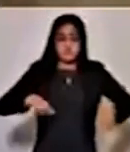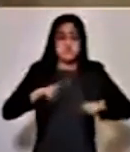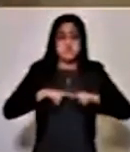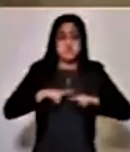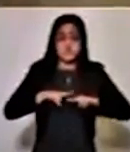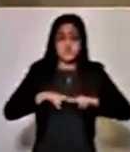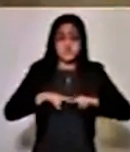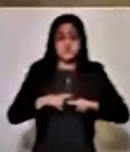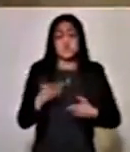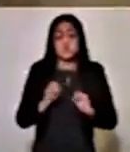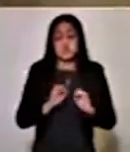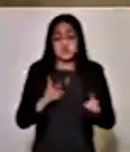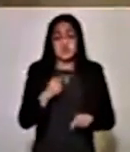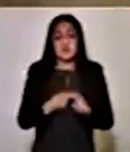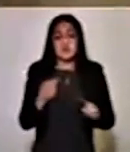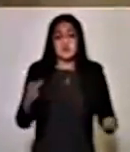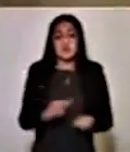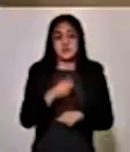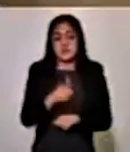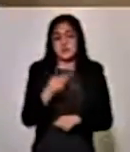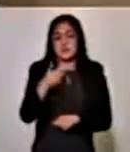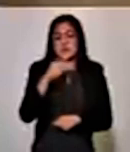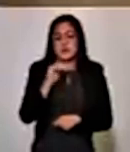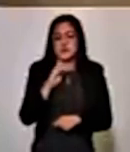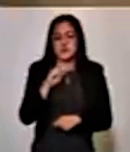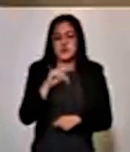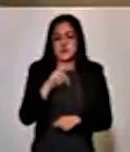Y desde luego esa condición la provoca el sistema híbrido.